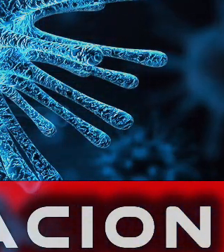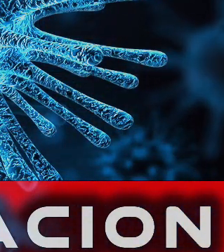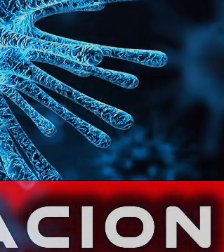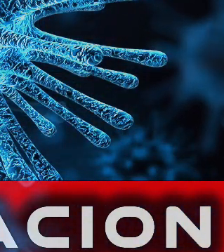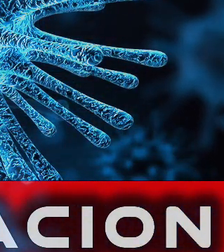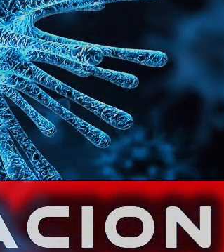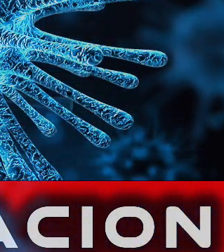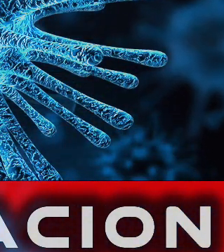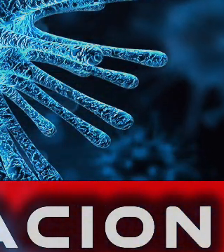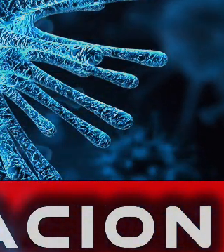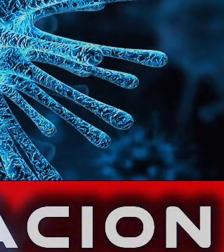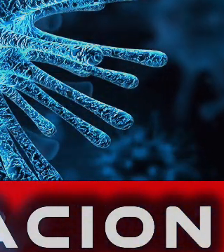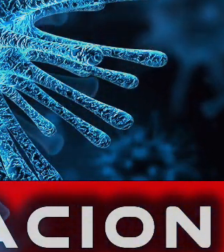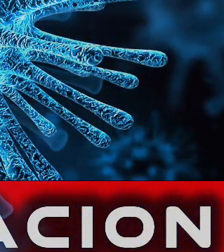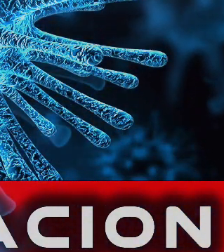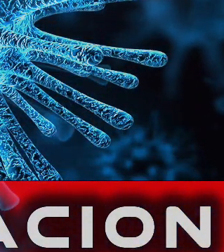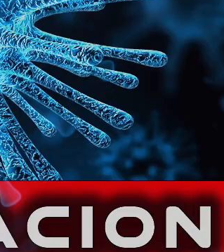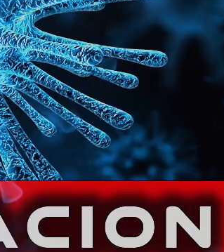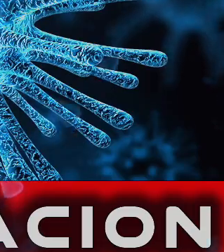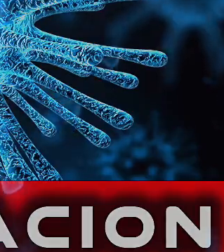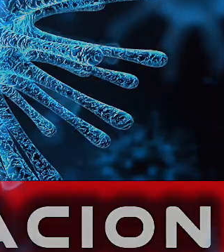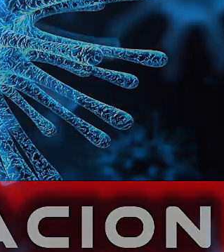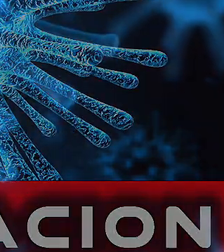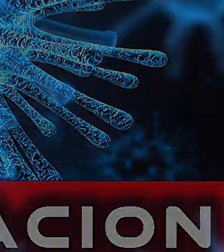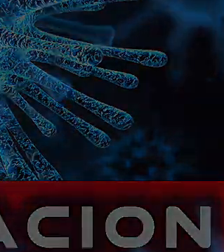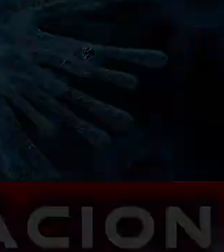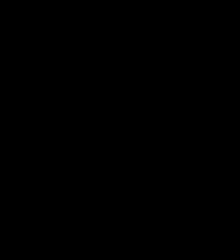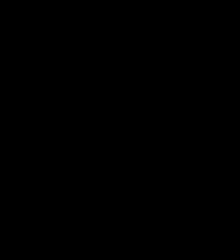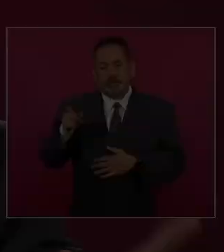Reporte COVID-19 y vacunación.